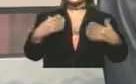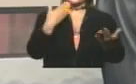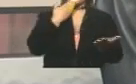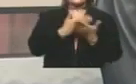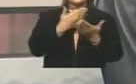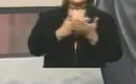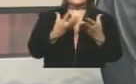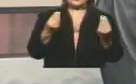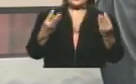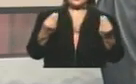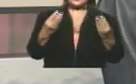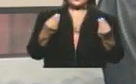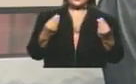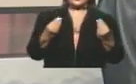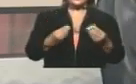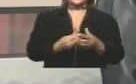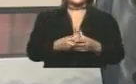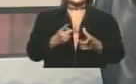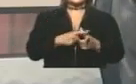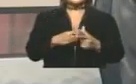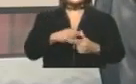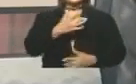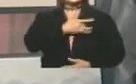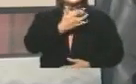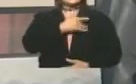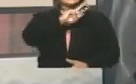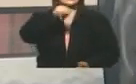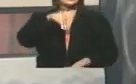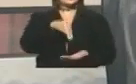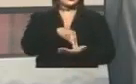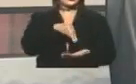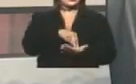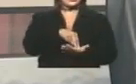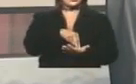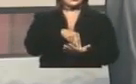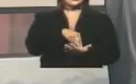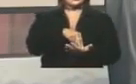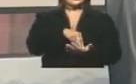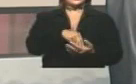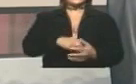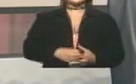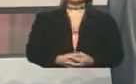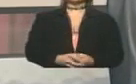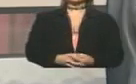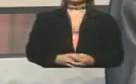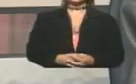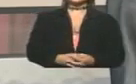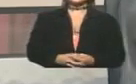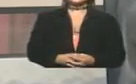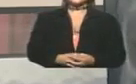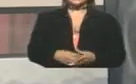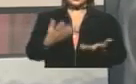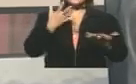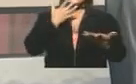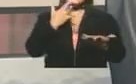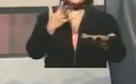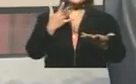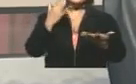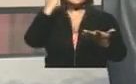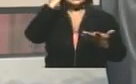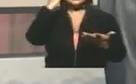Evidentemente, uno no escapa al sentir nacional. Uh-huh. Sabemos que grandes industrias